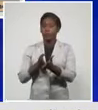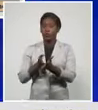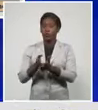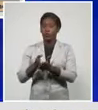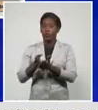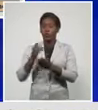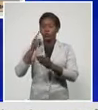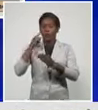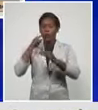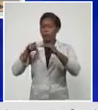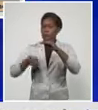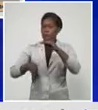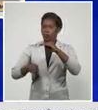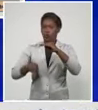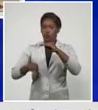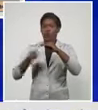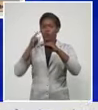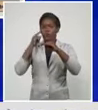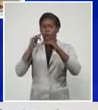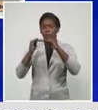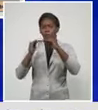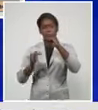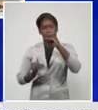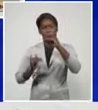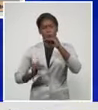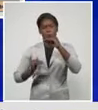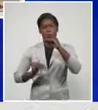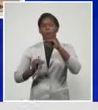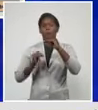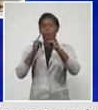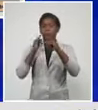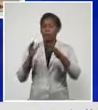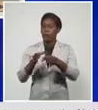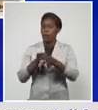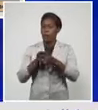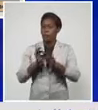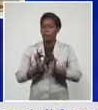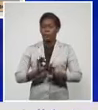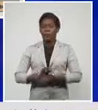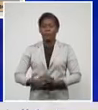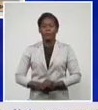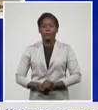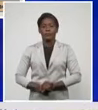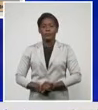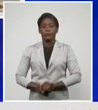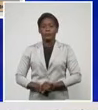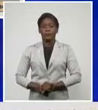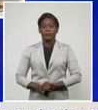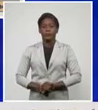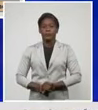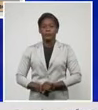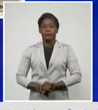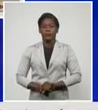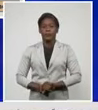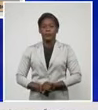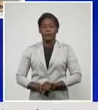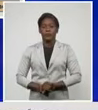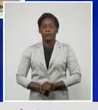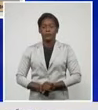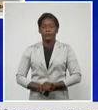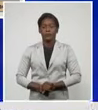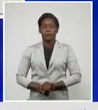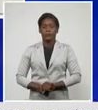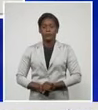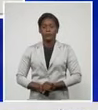las provincias con menor tasa de incidencia de nuestro país. Por municipios, los que aportan el